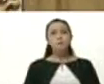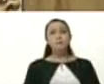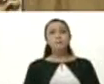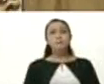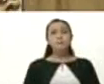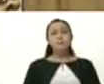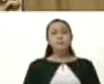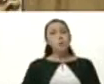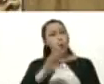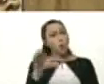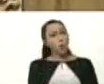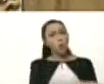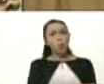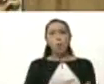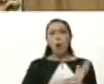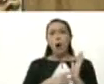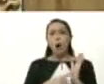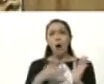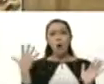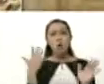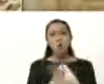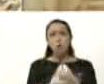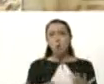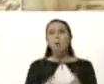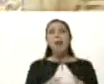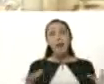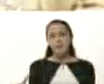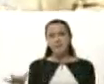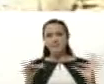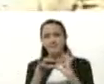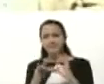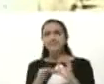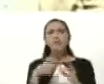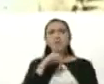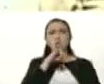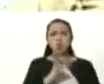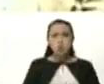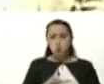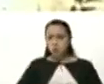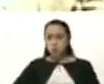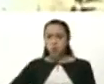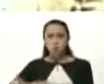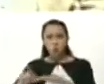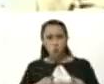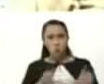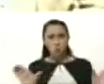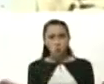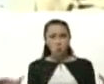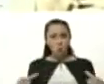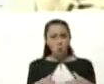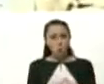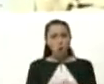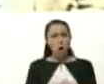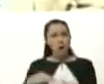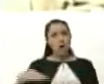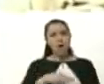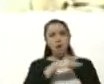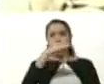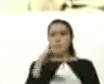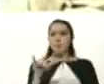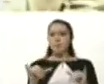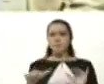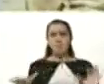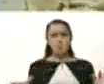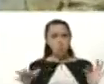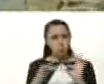música se identificó tanto con una región, ni una agrupación con su entorno físico y espiritual,